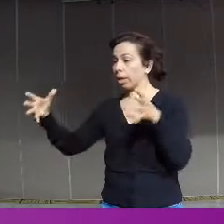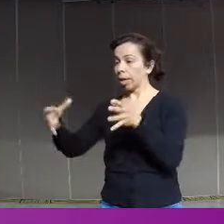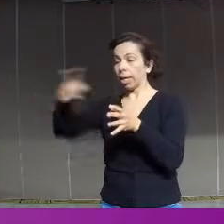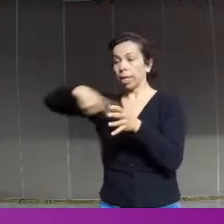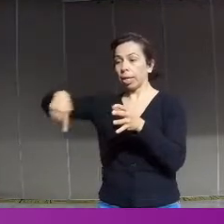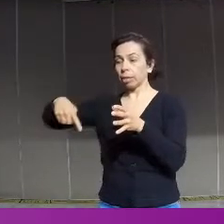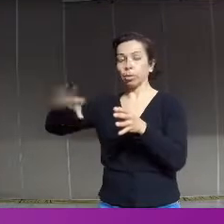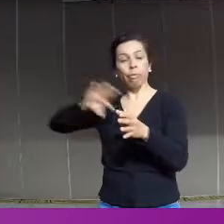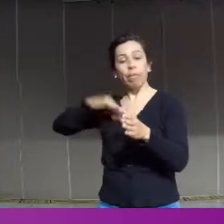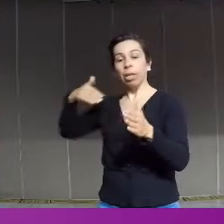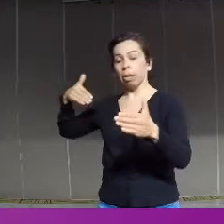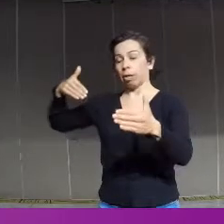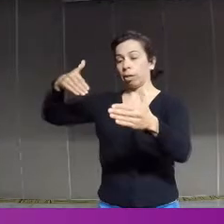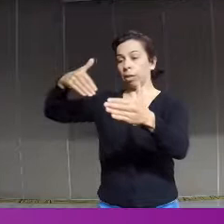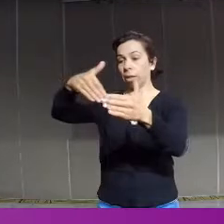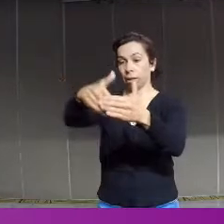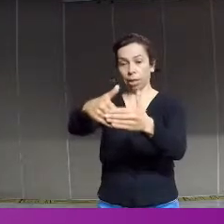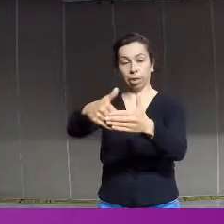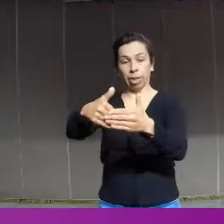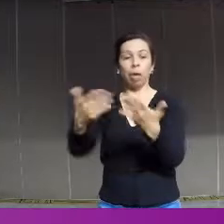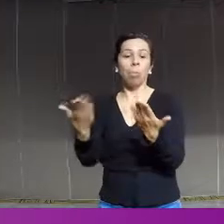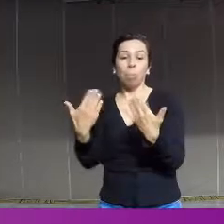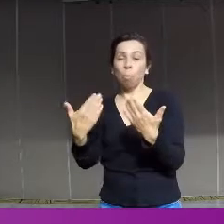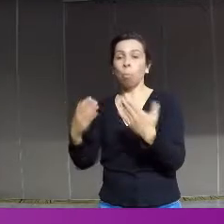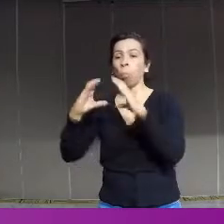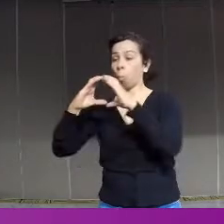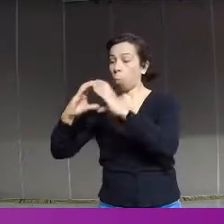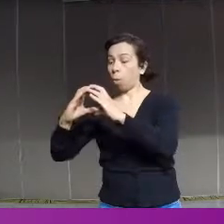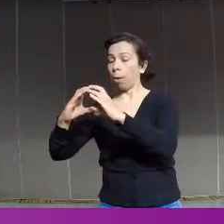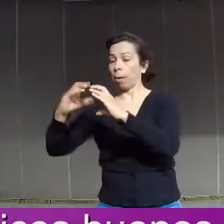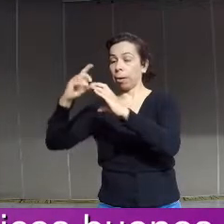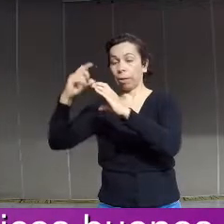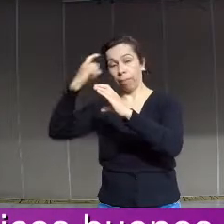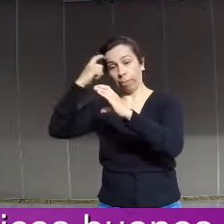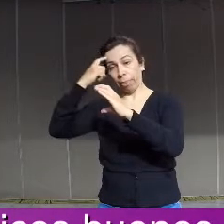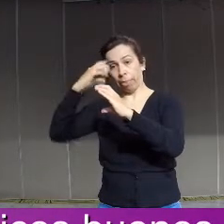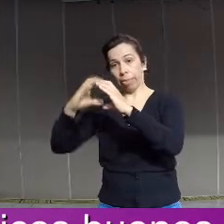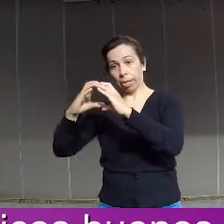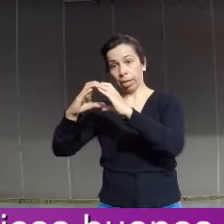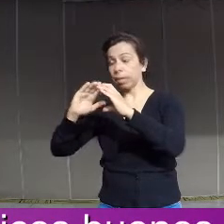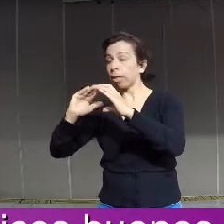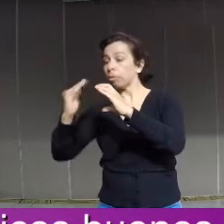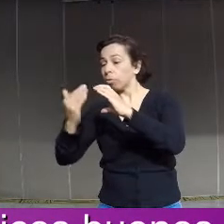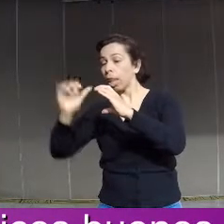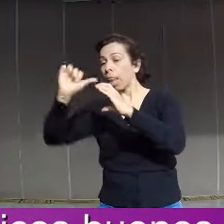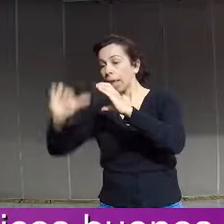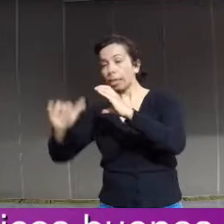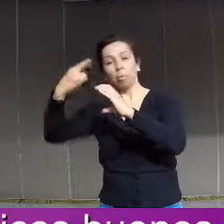un agente de diferentes origen que determine una lesión en el sistema nervioso central.